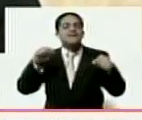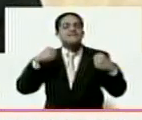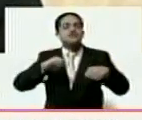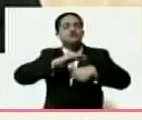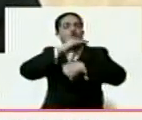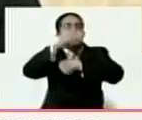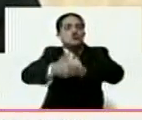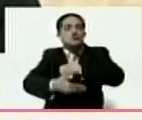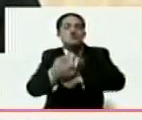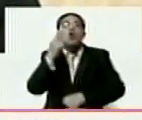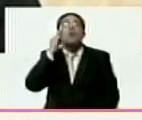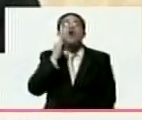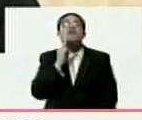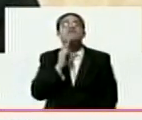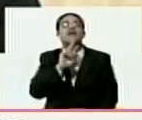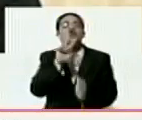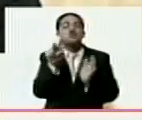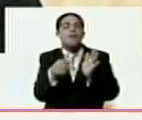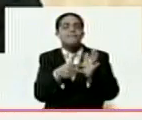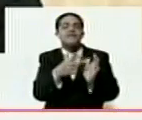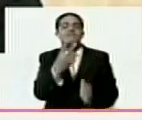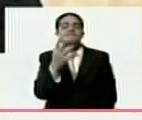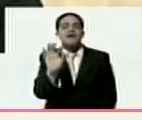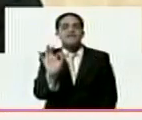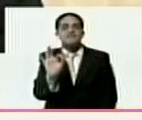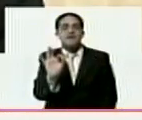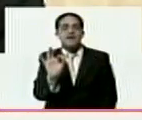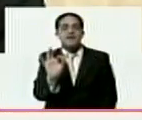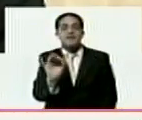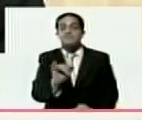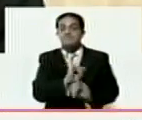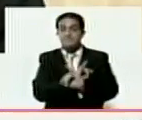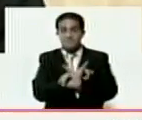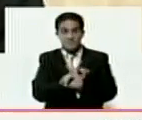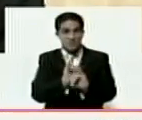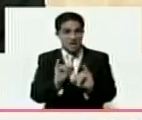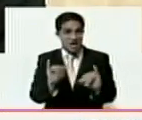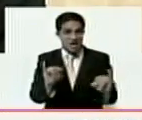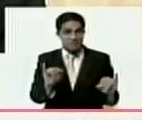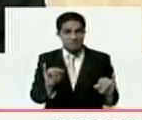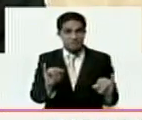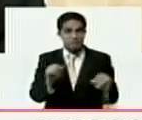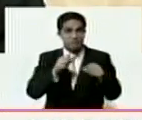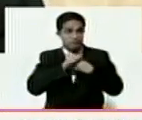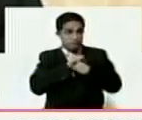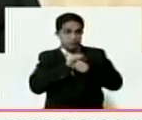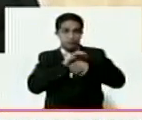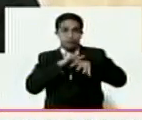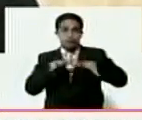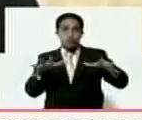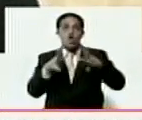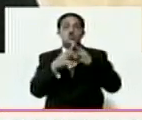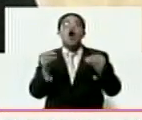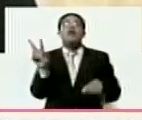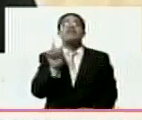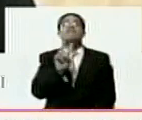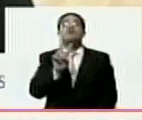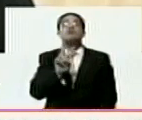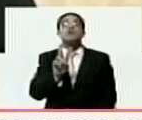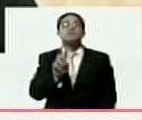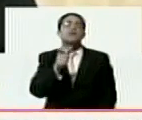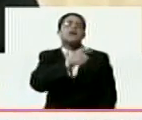Bolivariano 2020 está desplegado en toda Venezuela. El pueblo venezolano